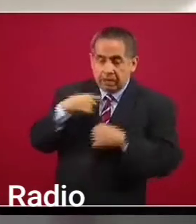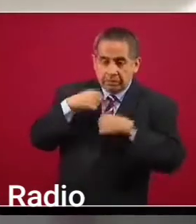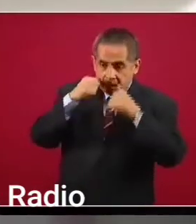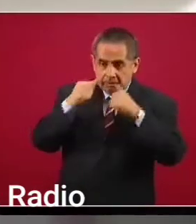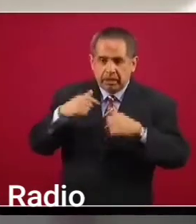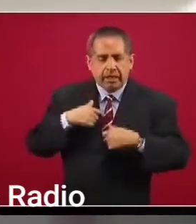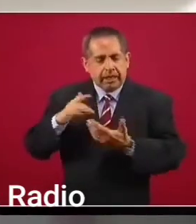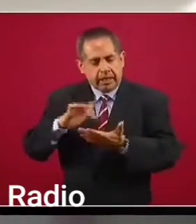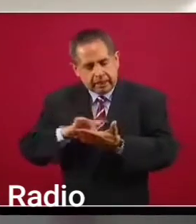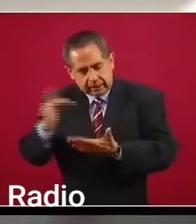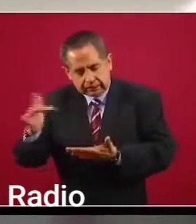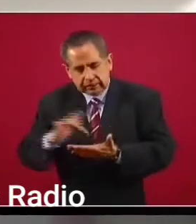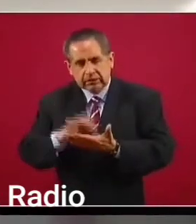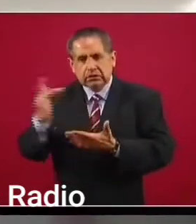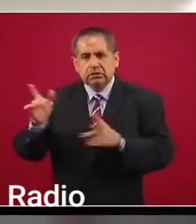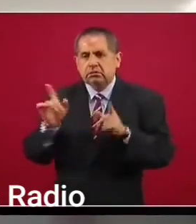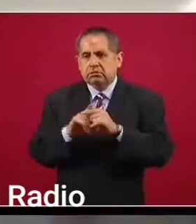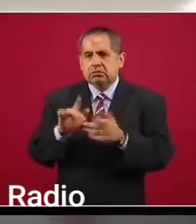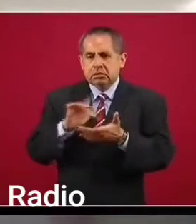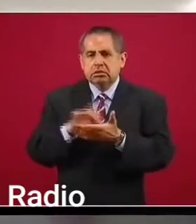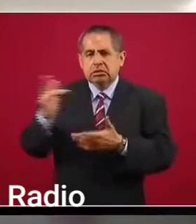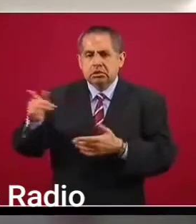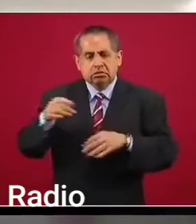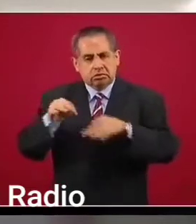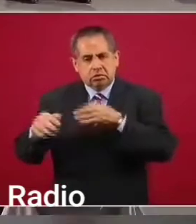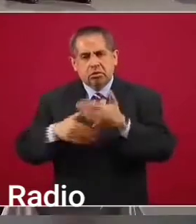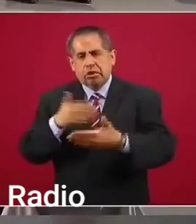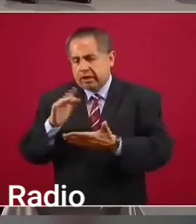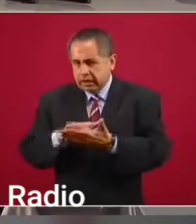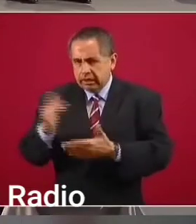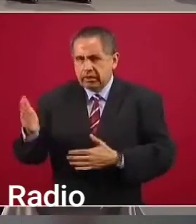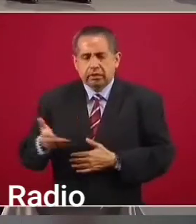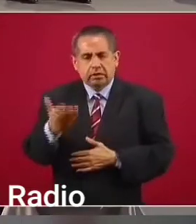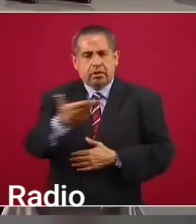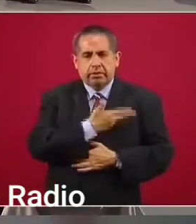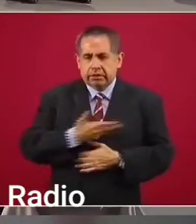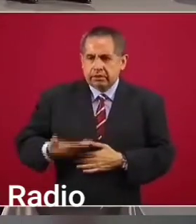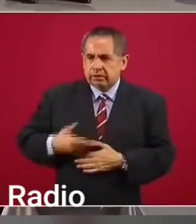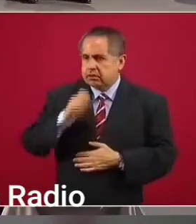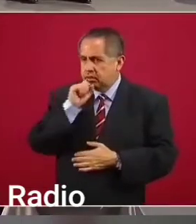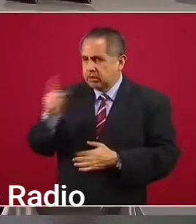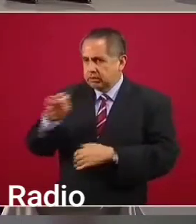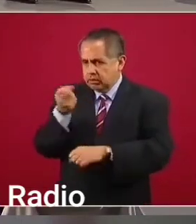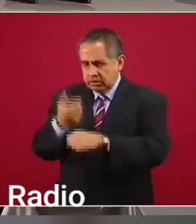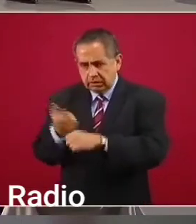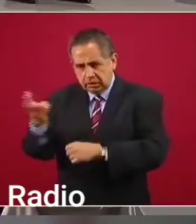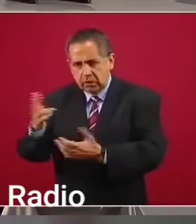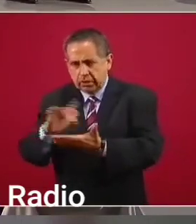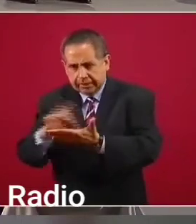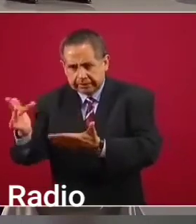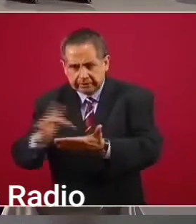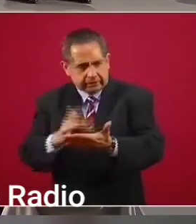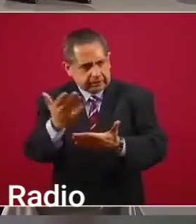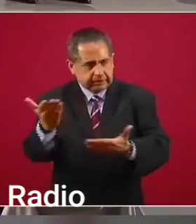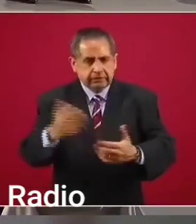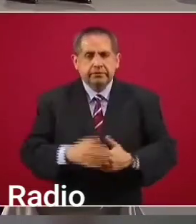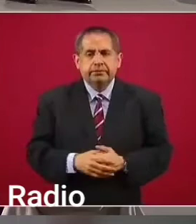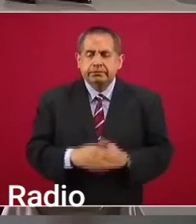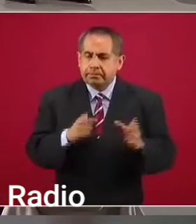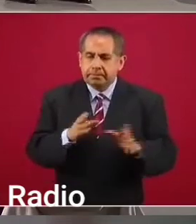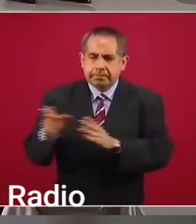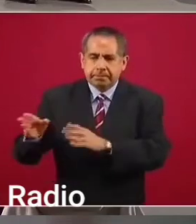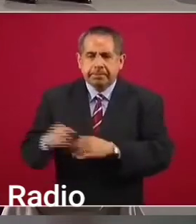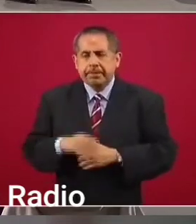pues agradecerles, ¿no?, simple y sencillamente por estar haciendo su trabajo, al presidente y también a usted, canciller. Gracias. También por otro